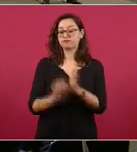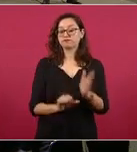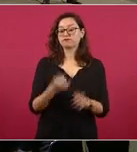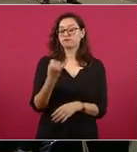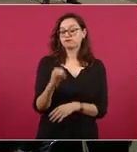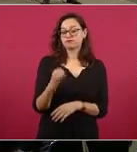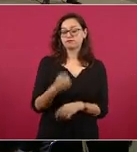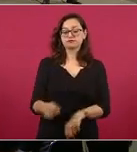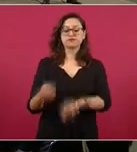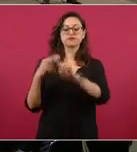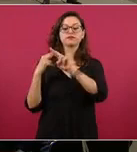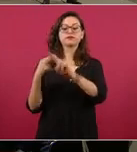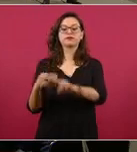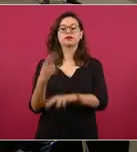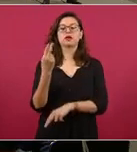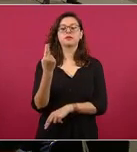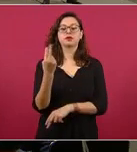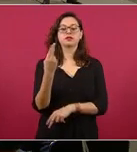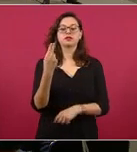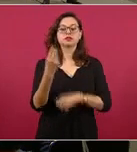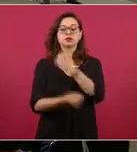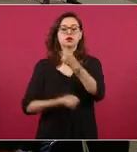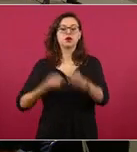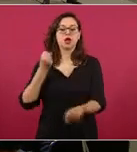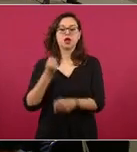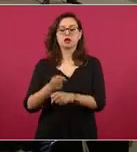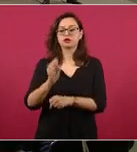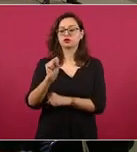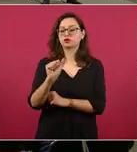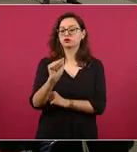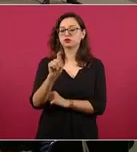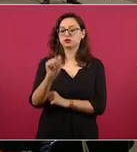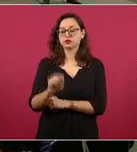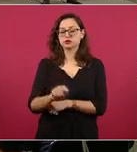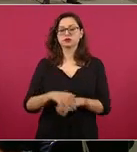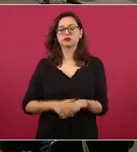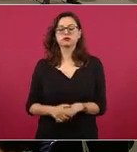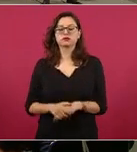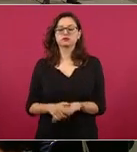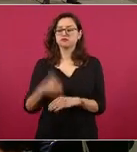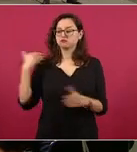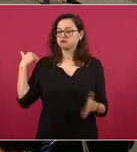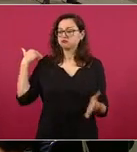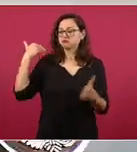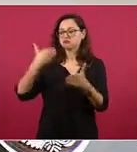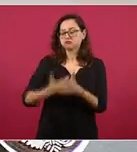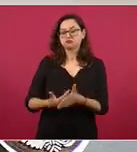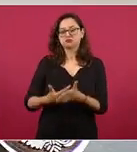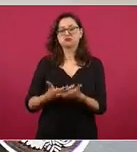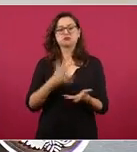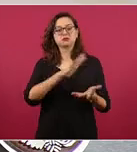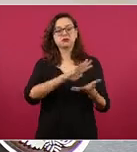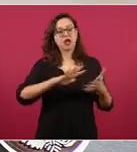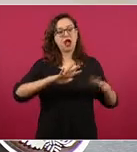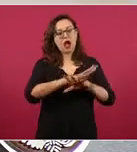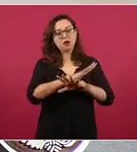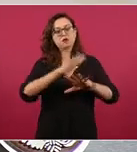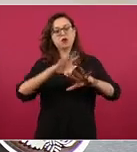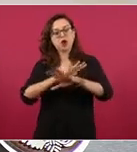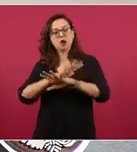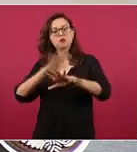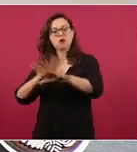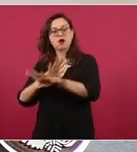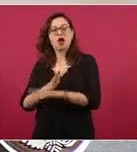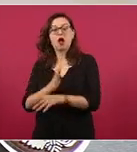años del SAT. Y durante estos 25 años la institución ha venido evolucionando, y nuestro objetivo con esta